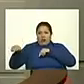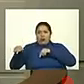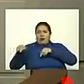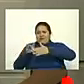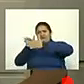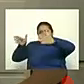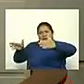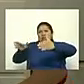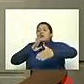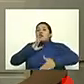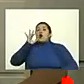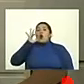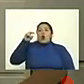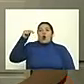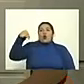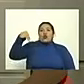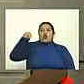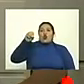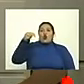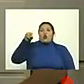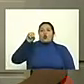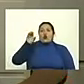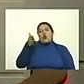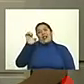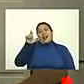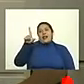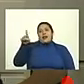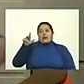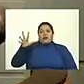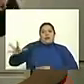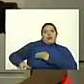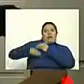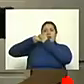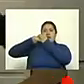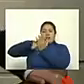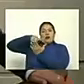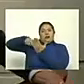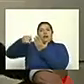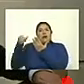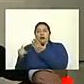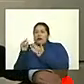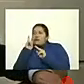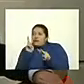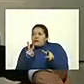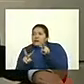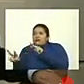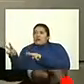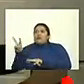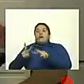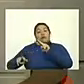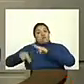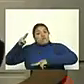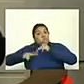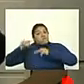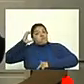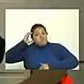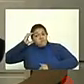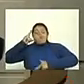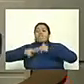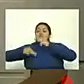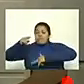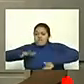al Ñoño Elías, para que se pudiera adicionar ese contrato con lo que hoy estamos viendo ejecutándose.